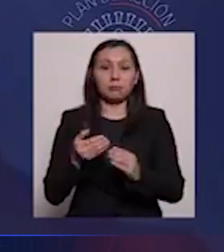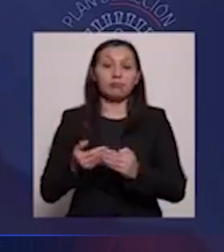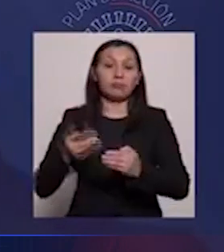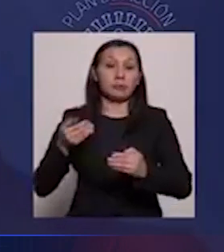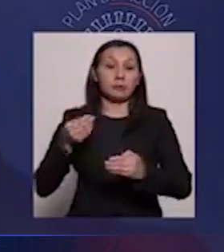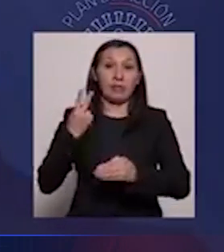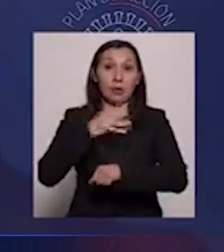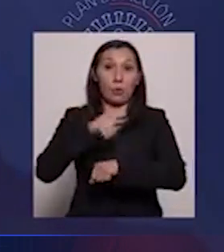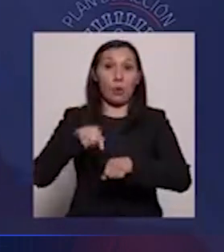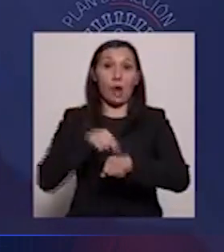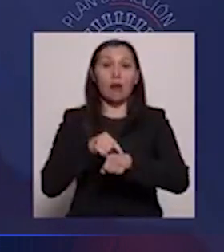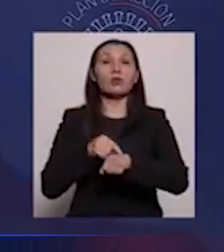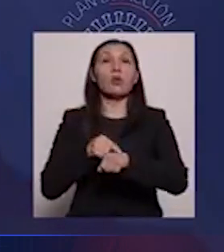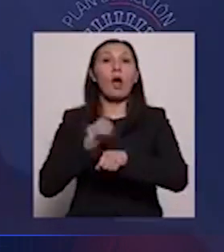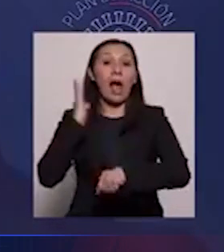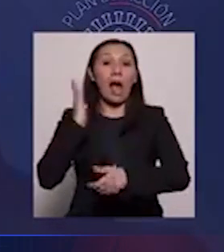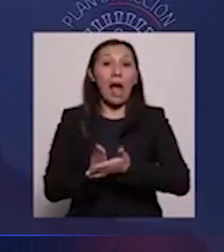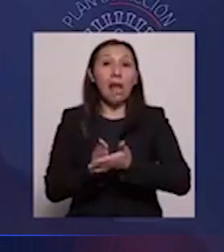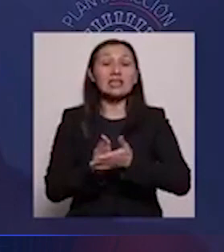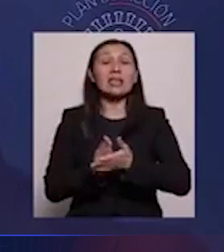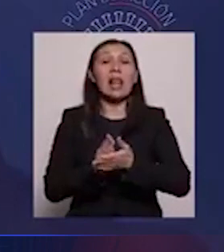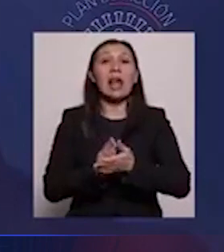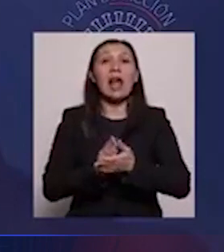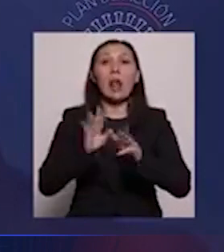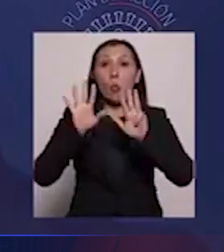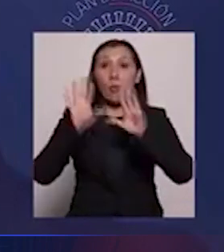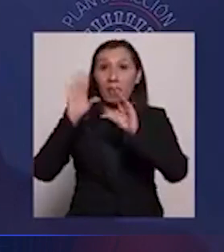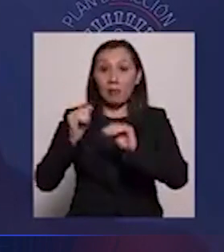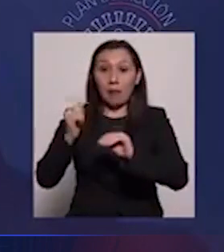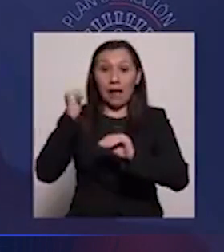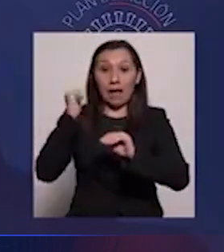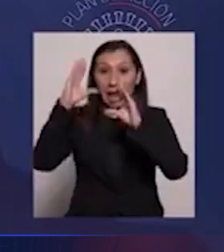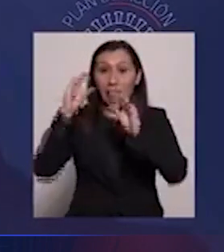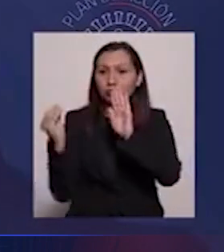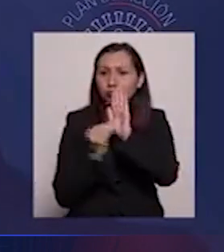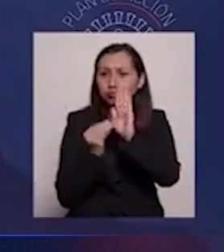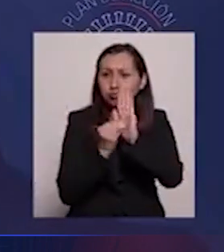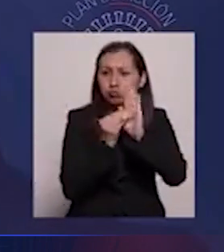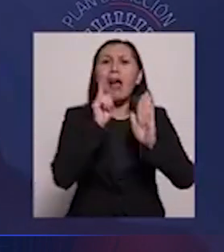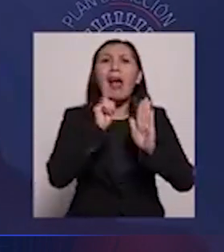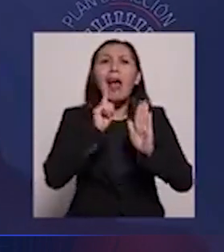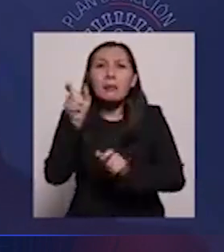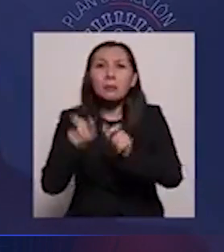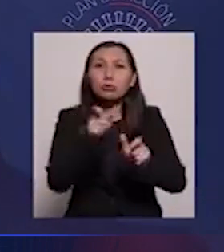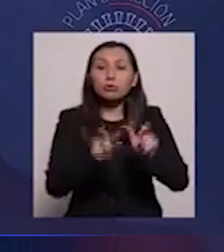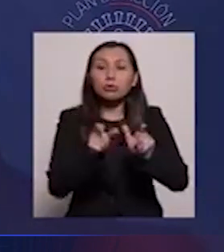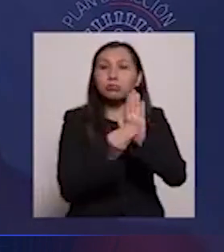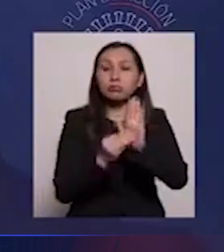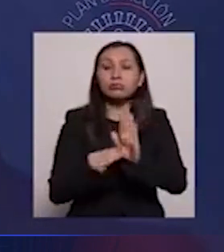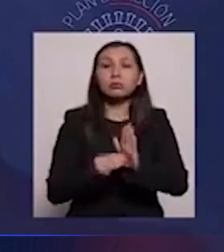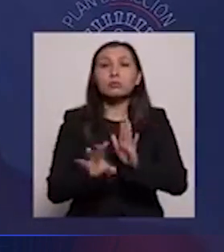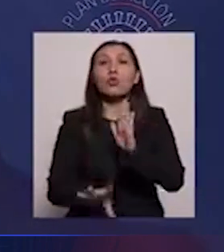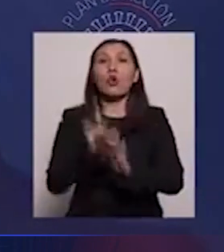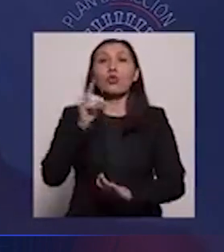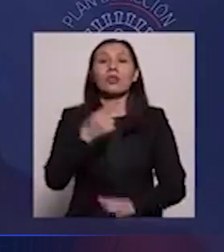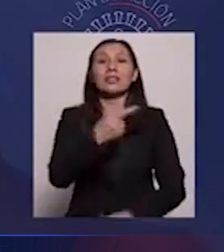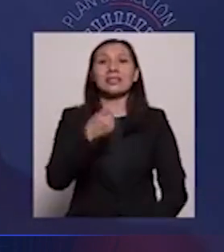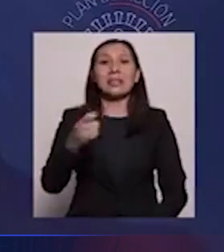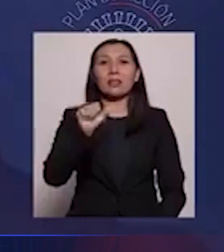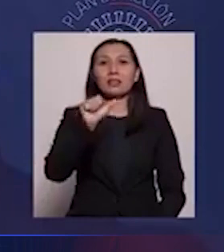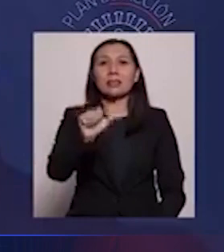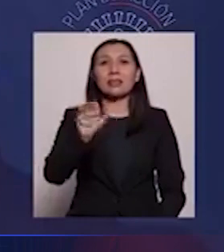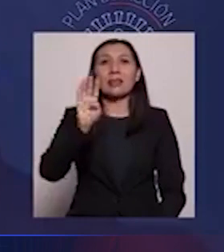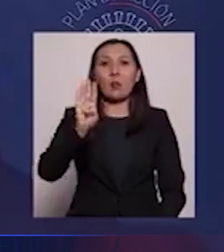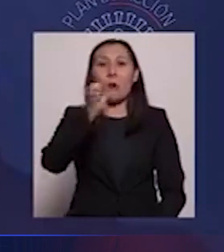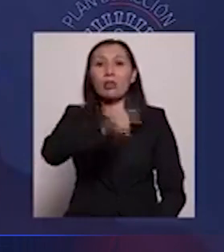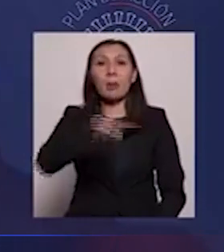últimas 24 horas, con corte hasta las 21 horas de anoche, se han diagnosticado